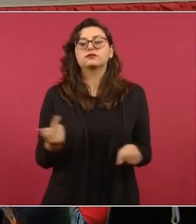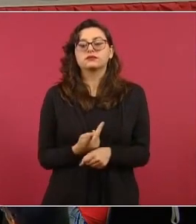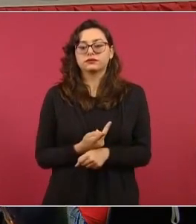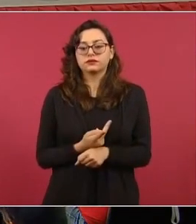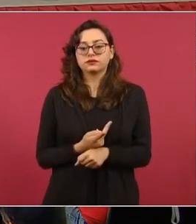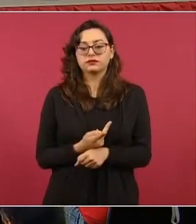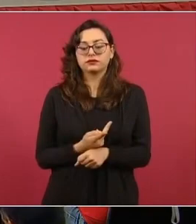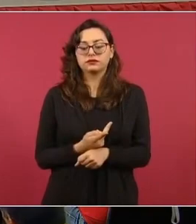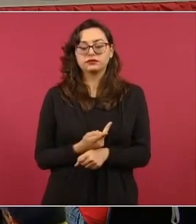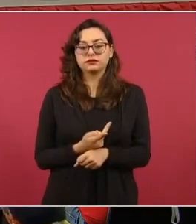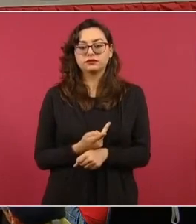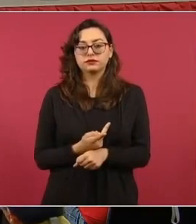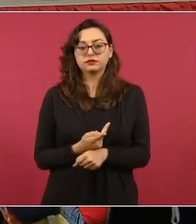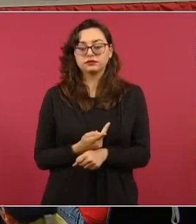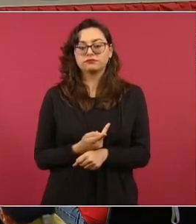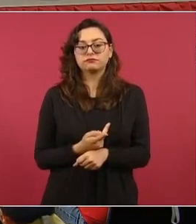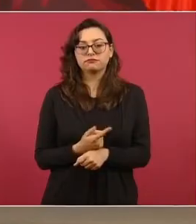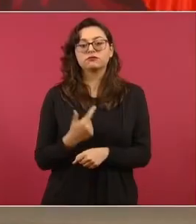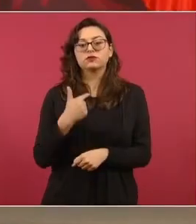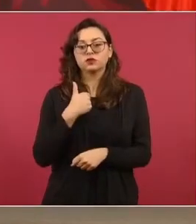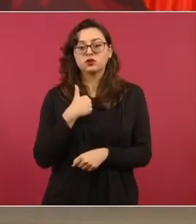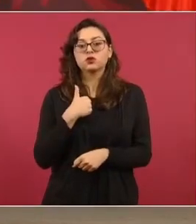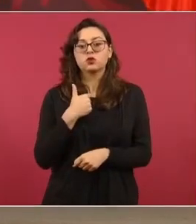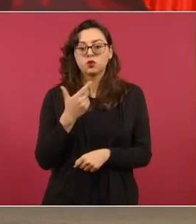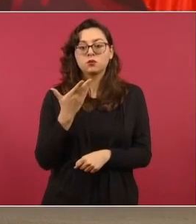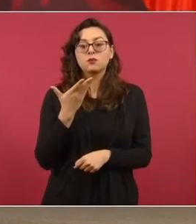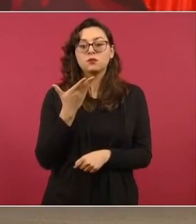resultó que le pedí